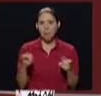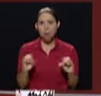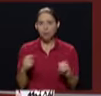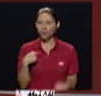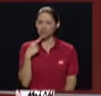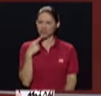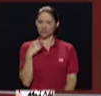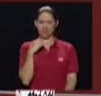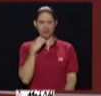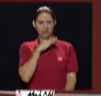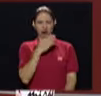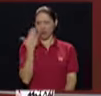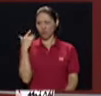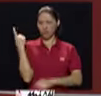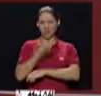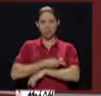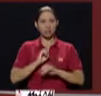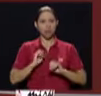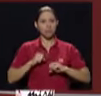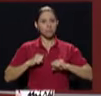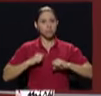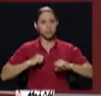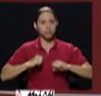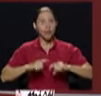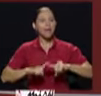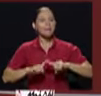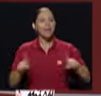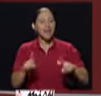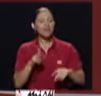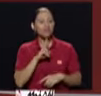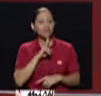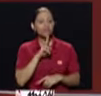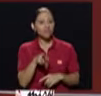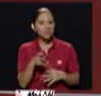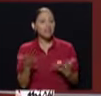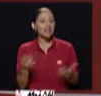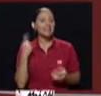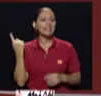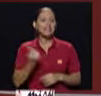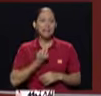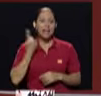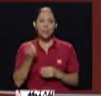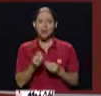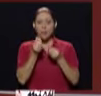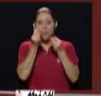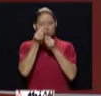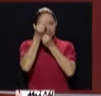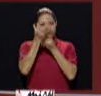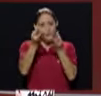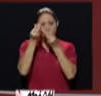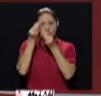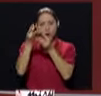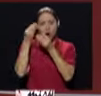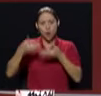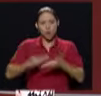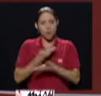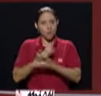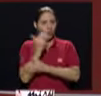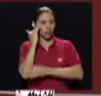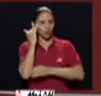qué raro hace días no tiembla. Pero, en términos generales, siempre hay mucha información nueva que